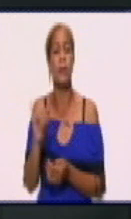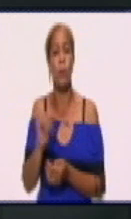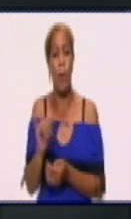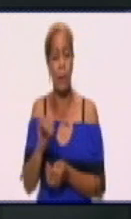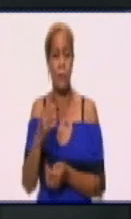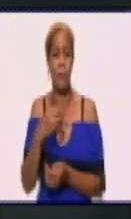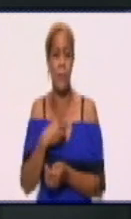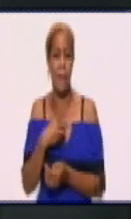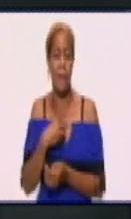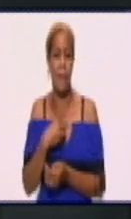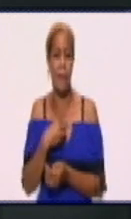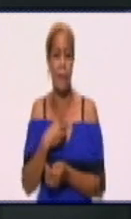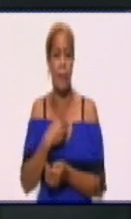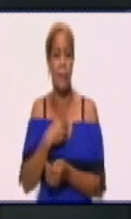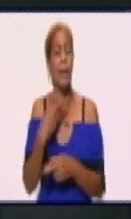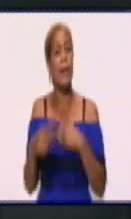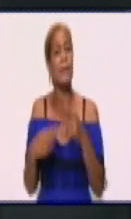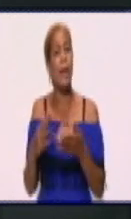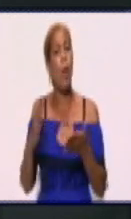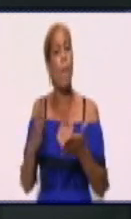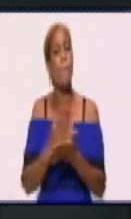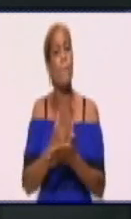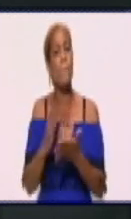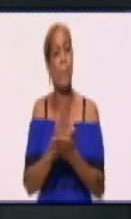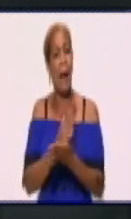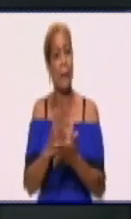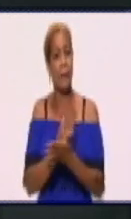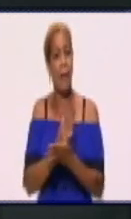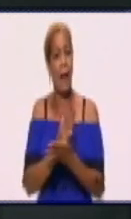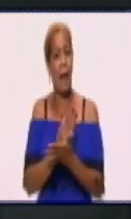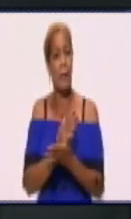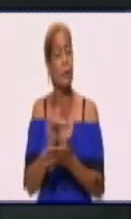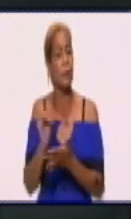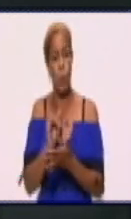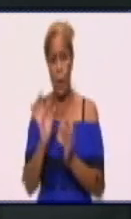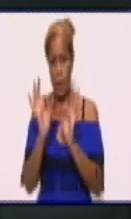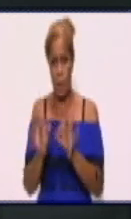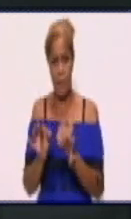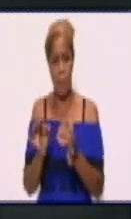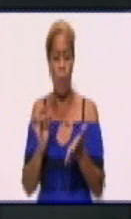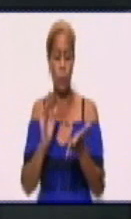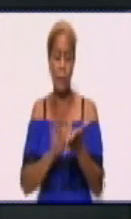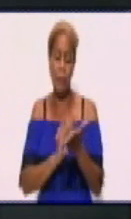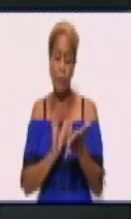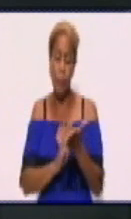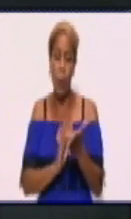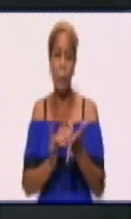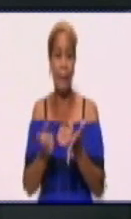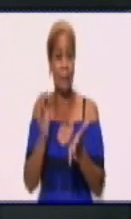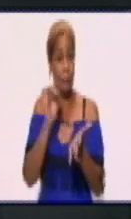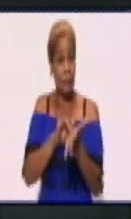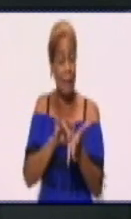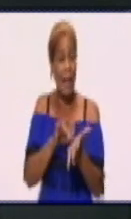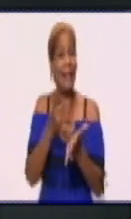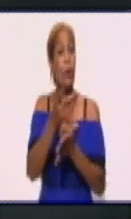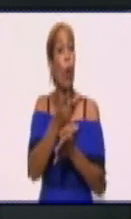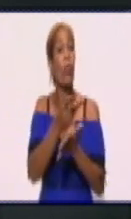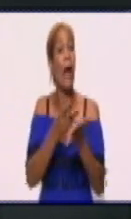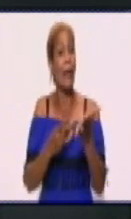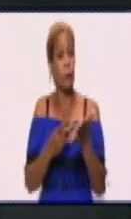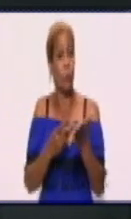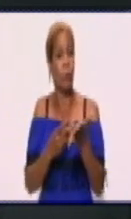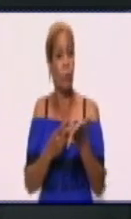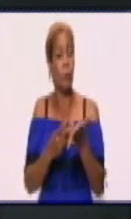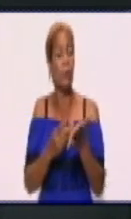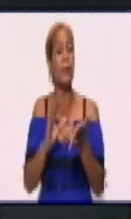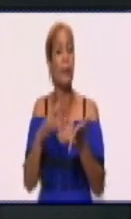desde la página ap cali y en el mismo transfer móvil activando los datos móviles en la opción de configuración existe para